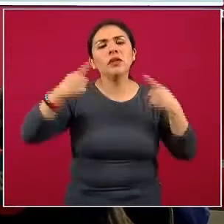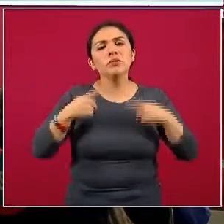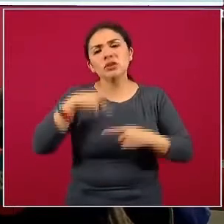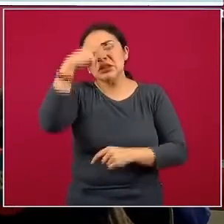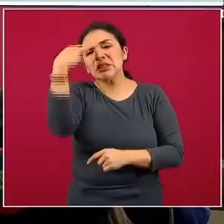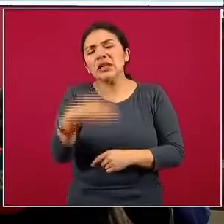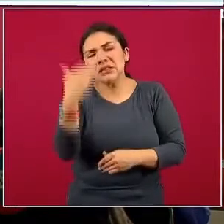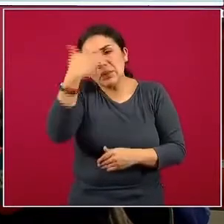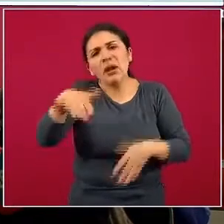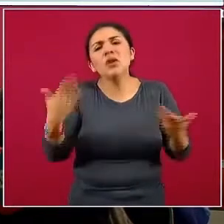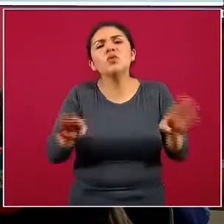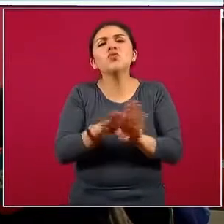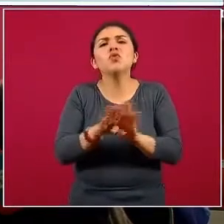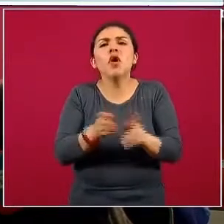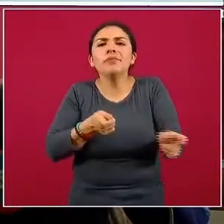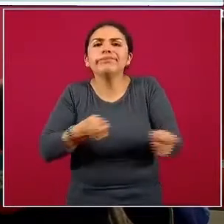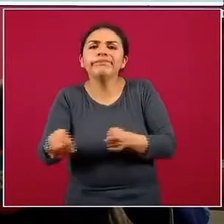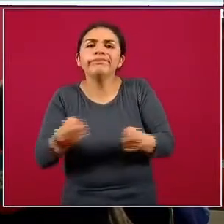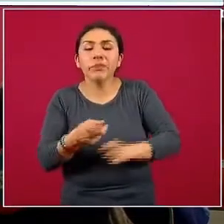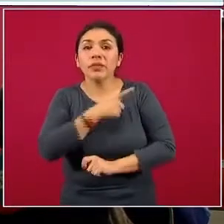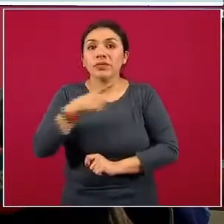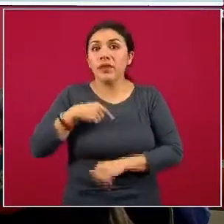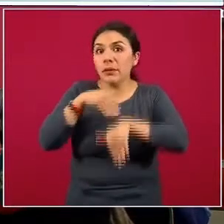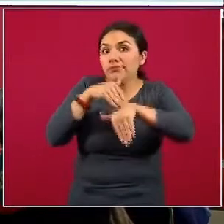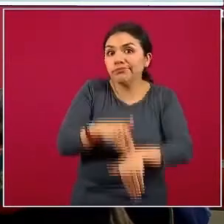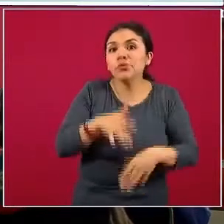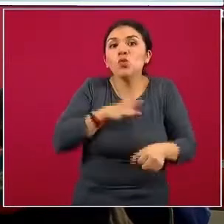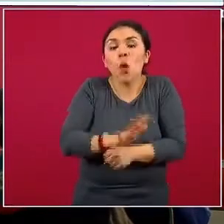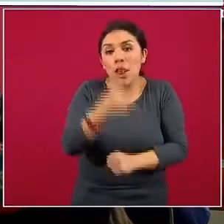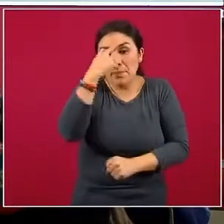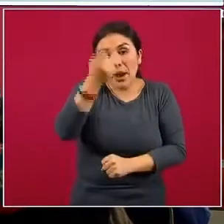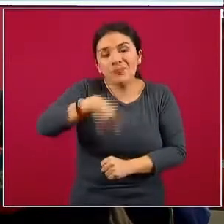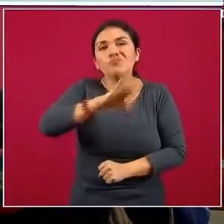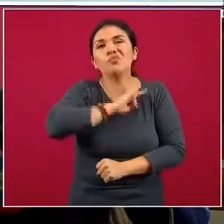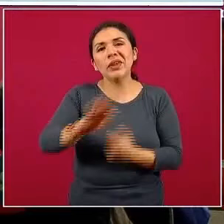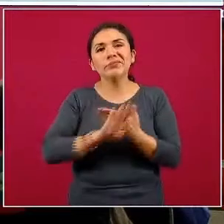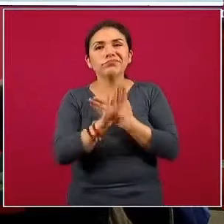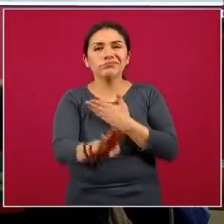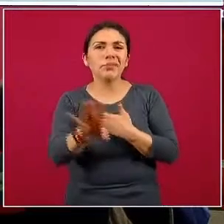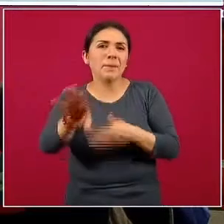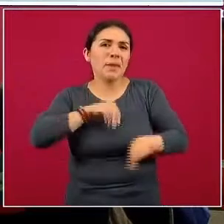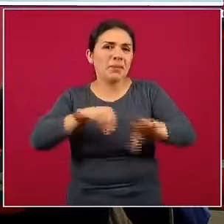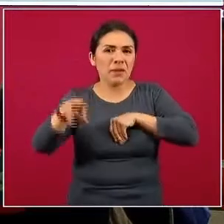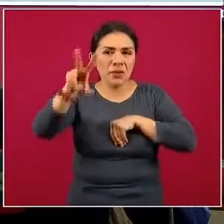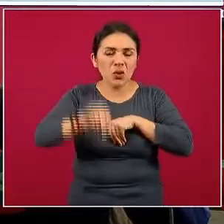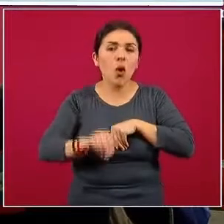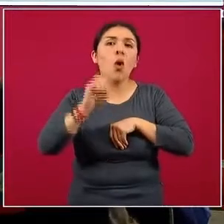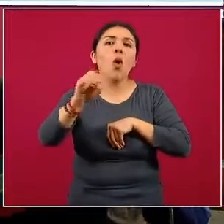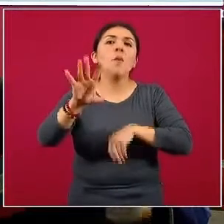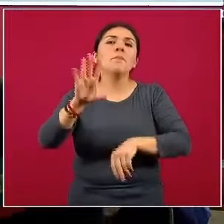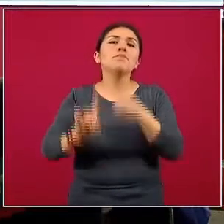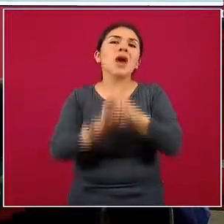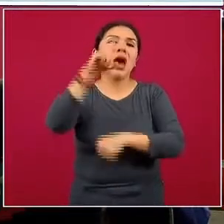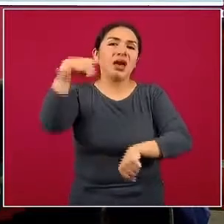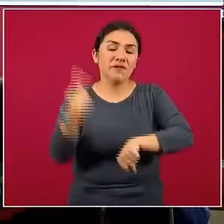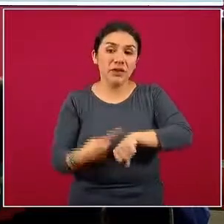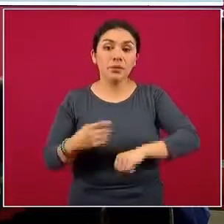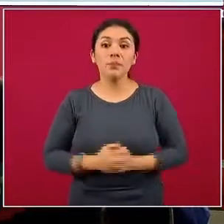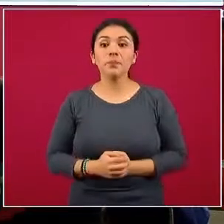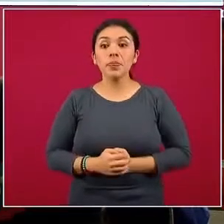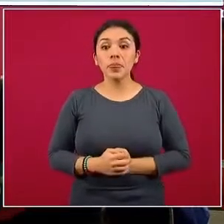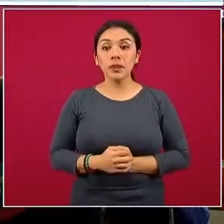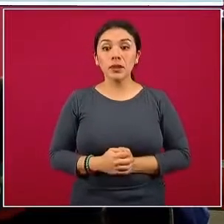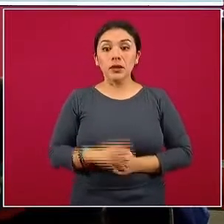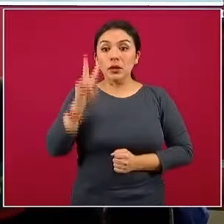las principales medidas que deben de tomar para poder evitar los contagios y enfermarse. Si vemos la